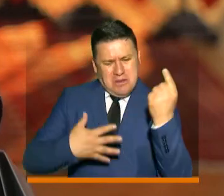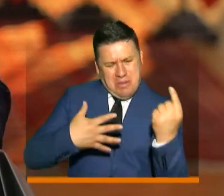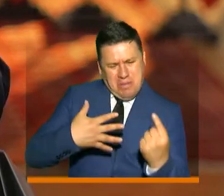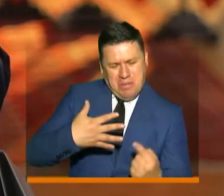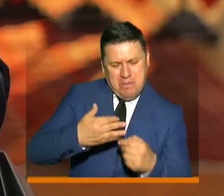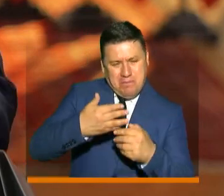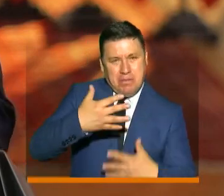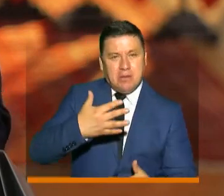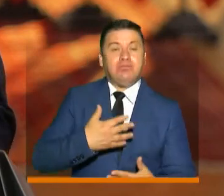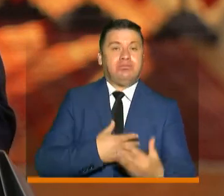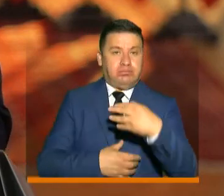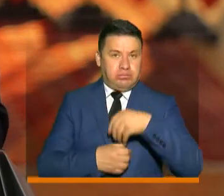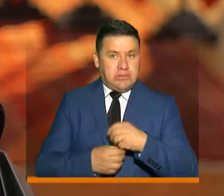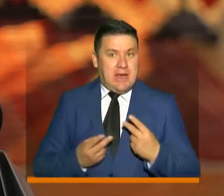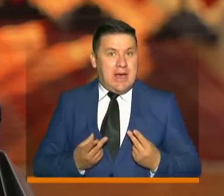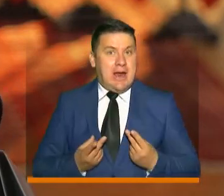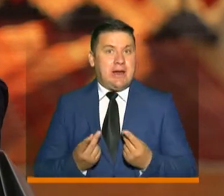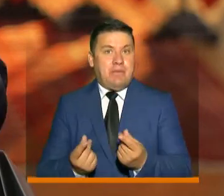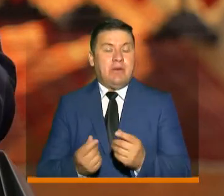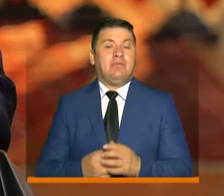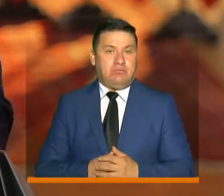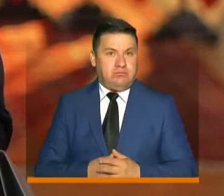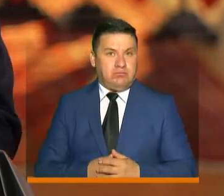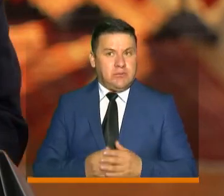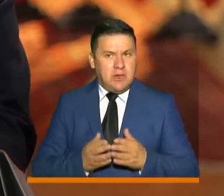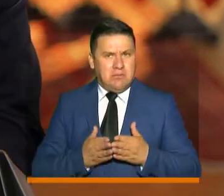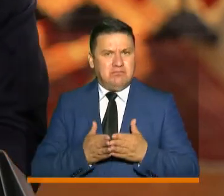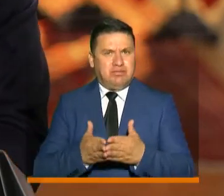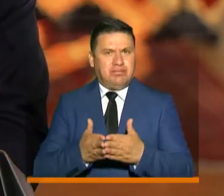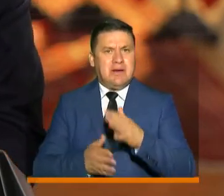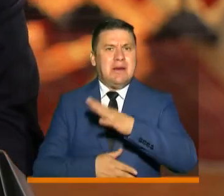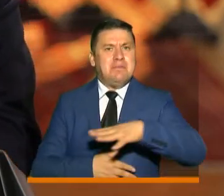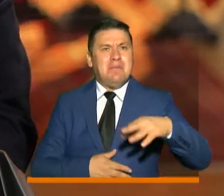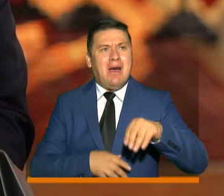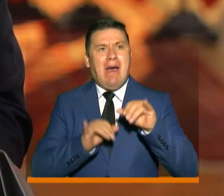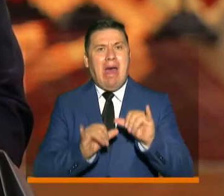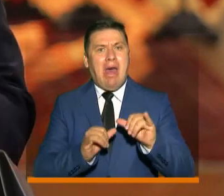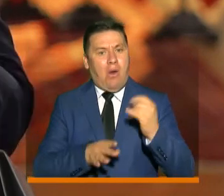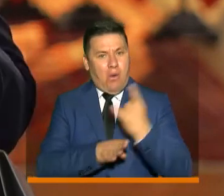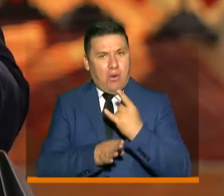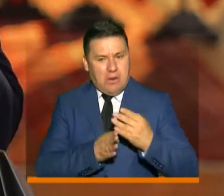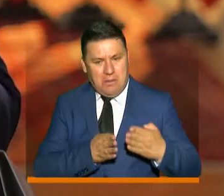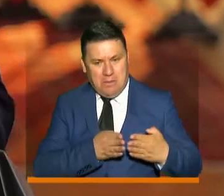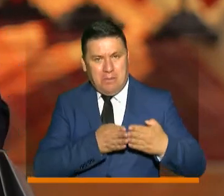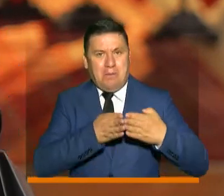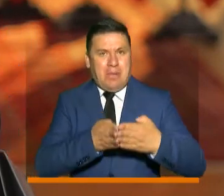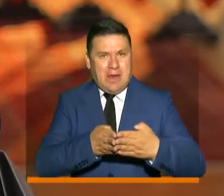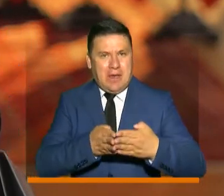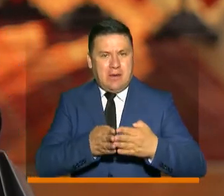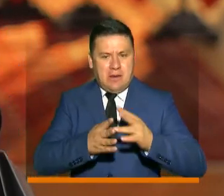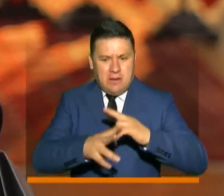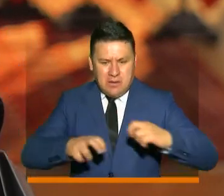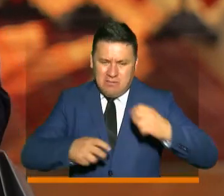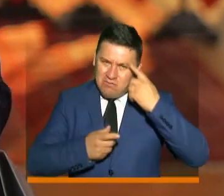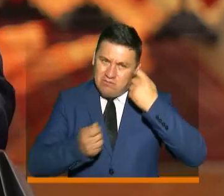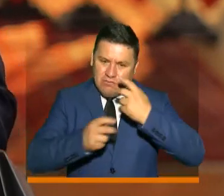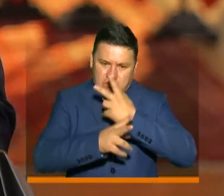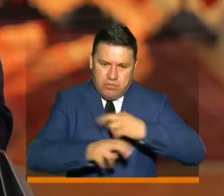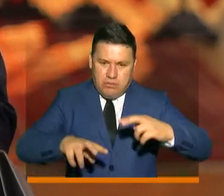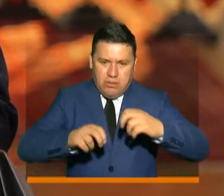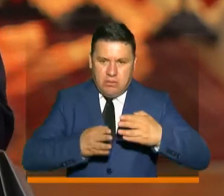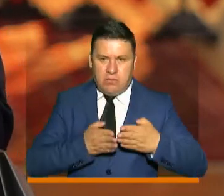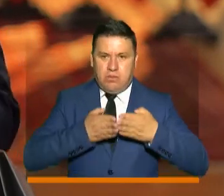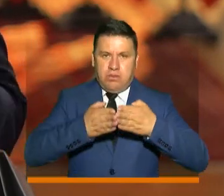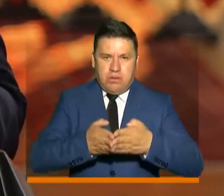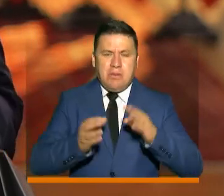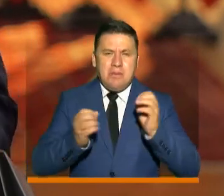también incluye la aceleración de la navegabilidad del río magdalena y que mediante esquemas ágiles logremos